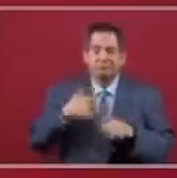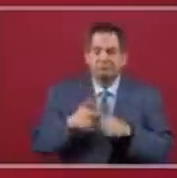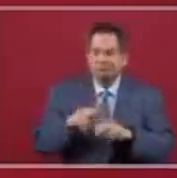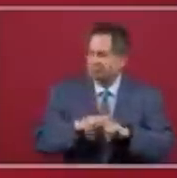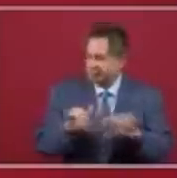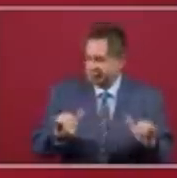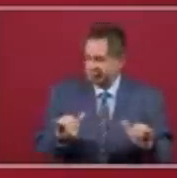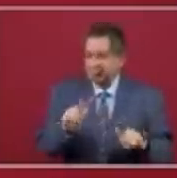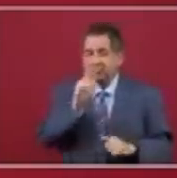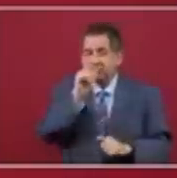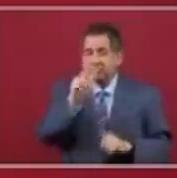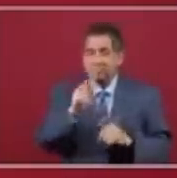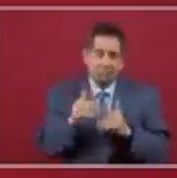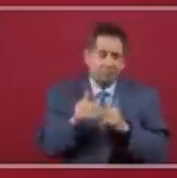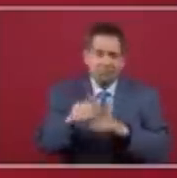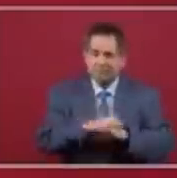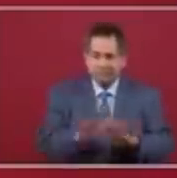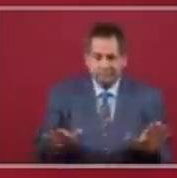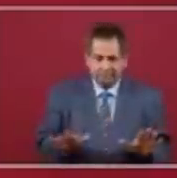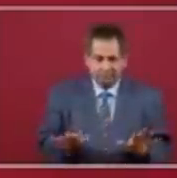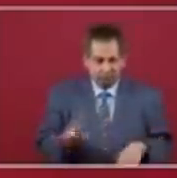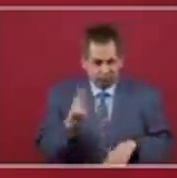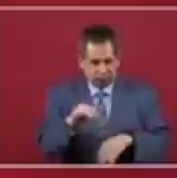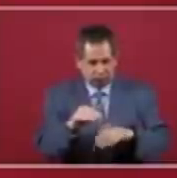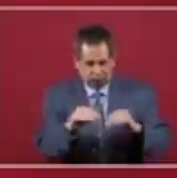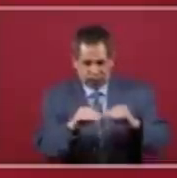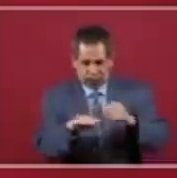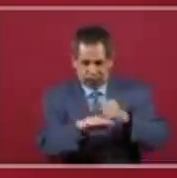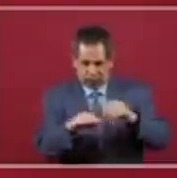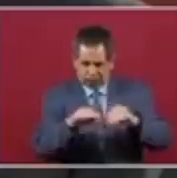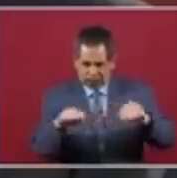luz en términos reales.